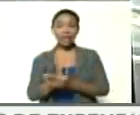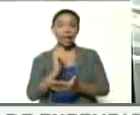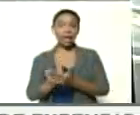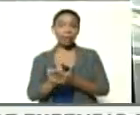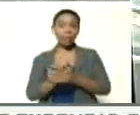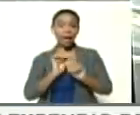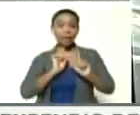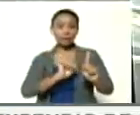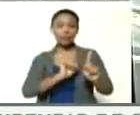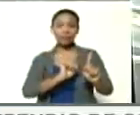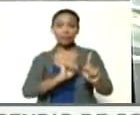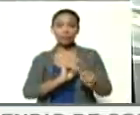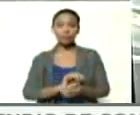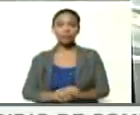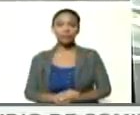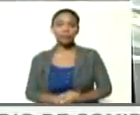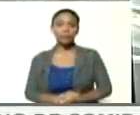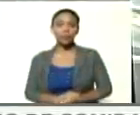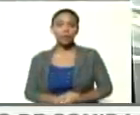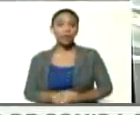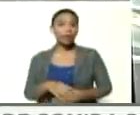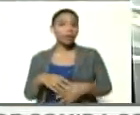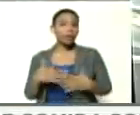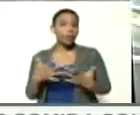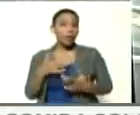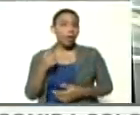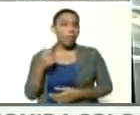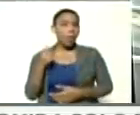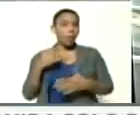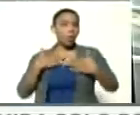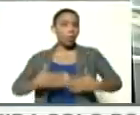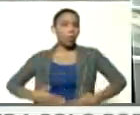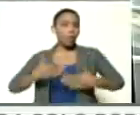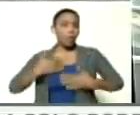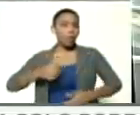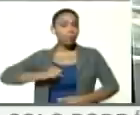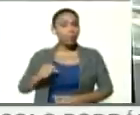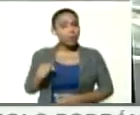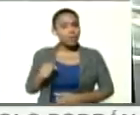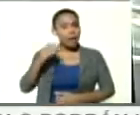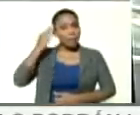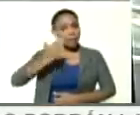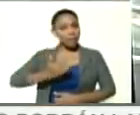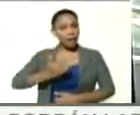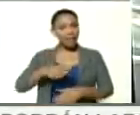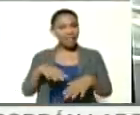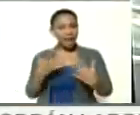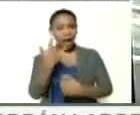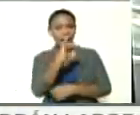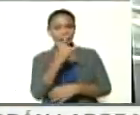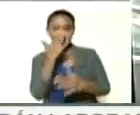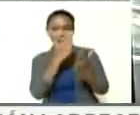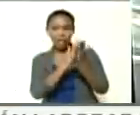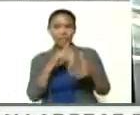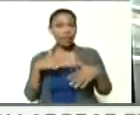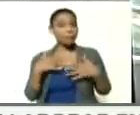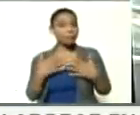así. Y los pocos cuerpos policiales y cuerpos militares que existen en la